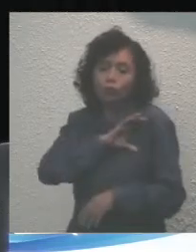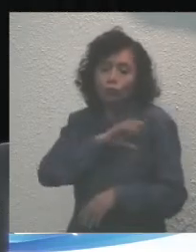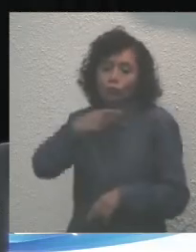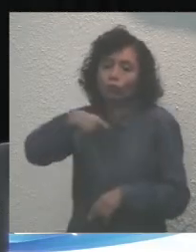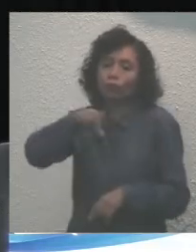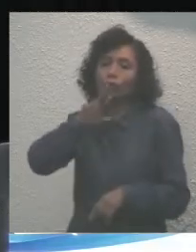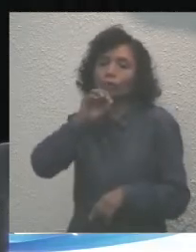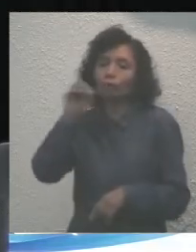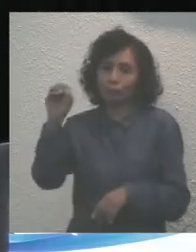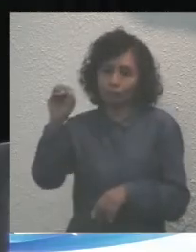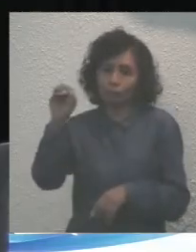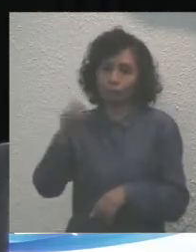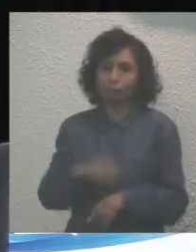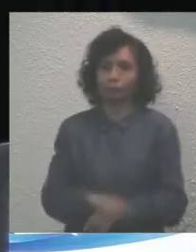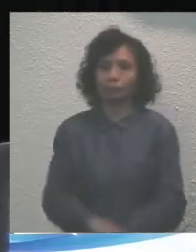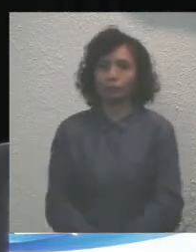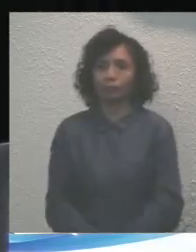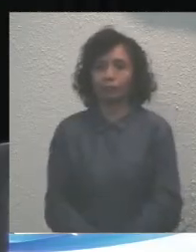Roo.